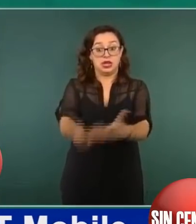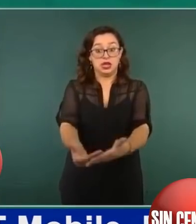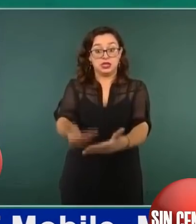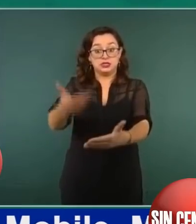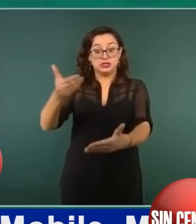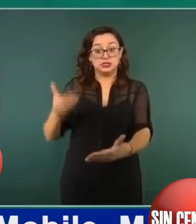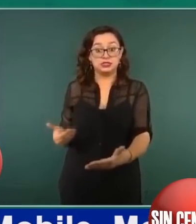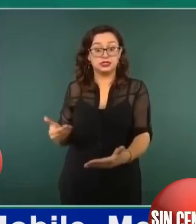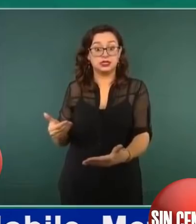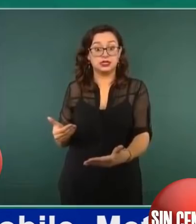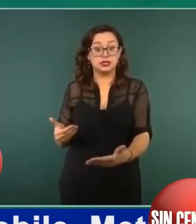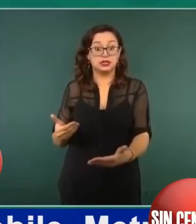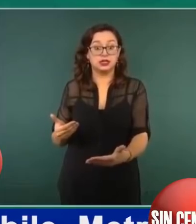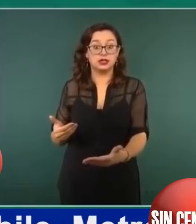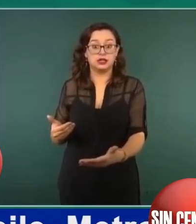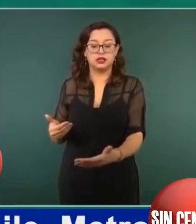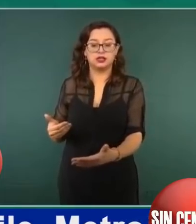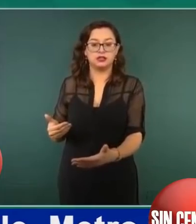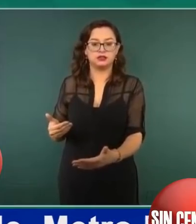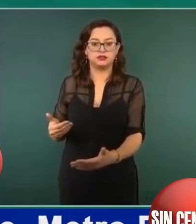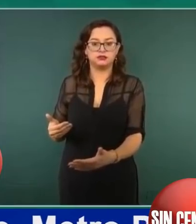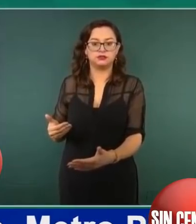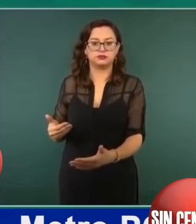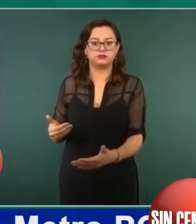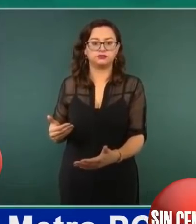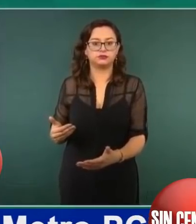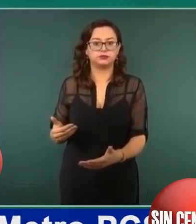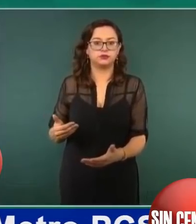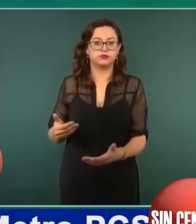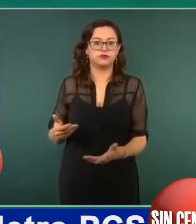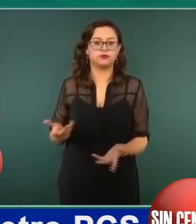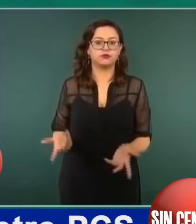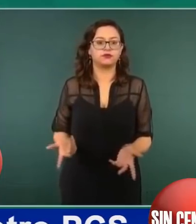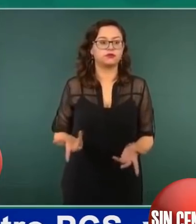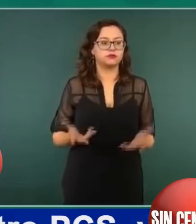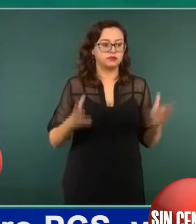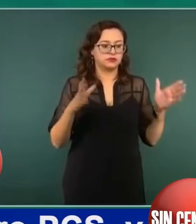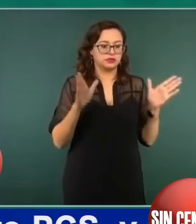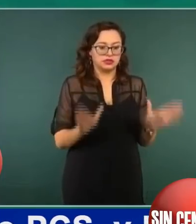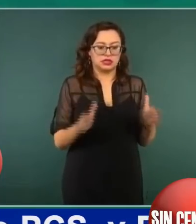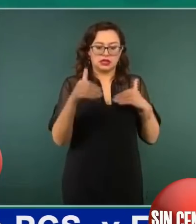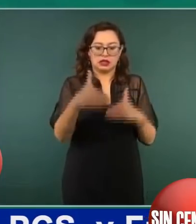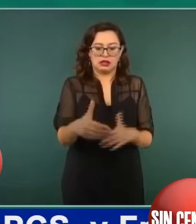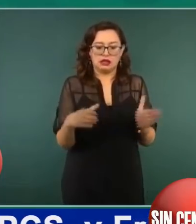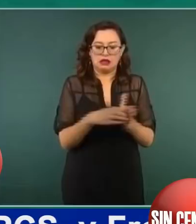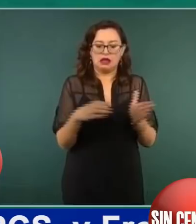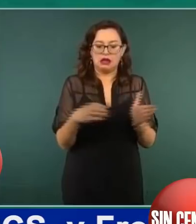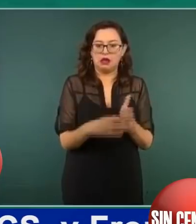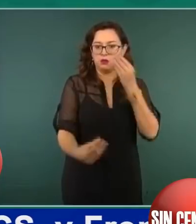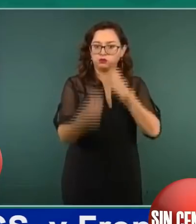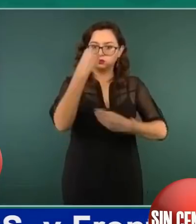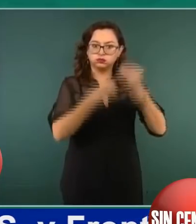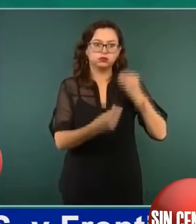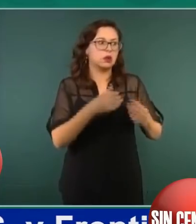iban por las casas entregando despensas,